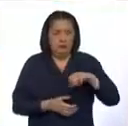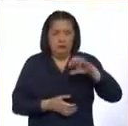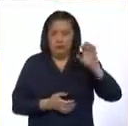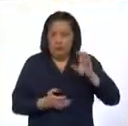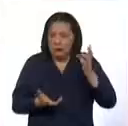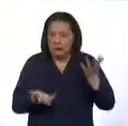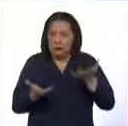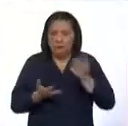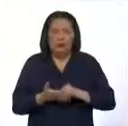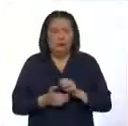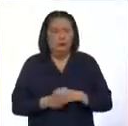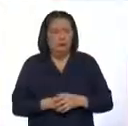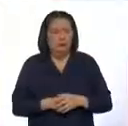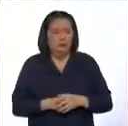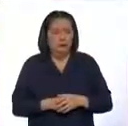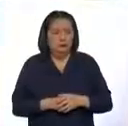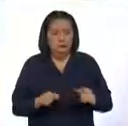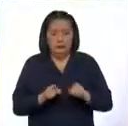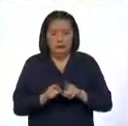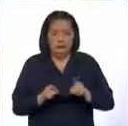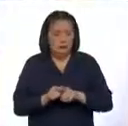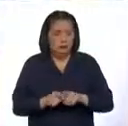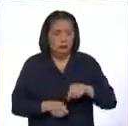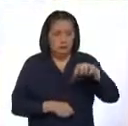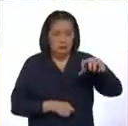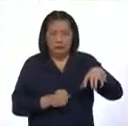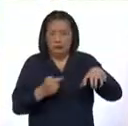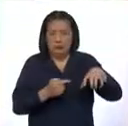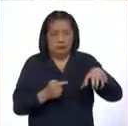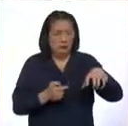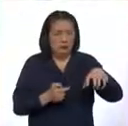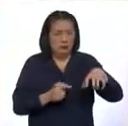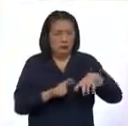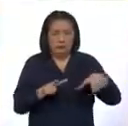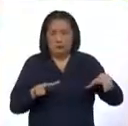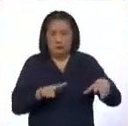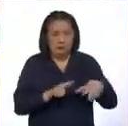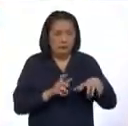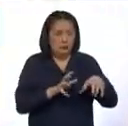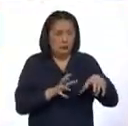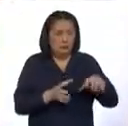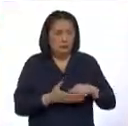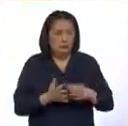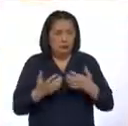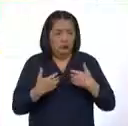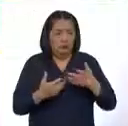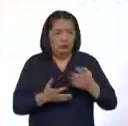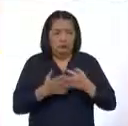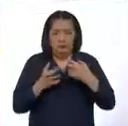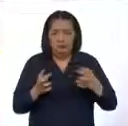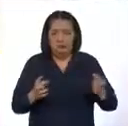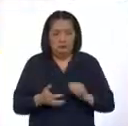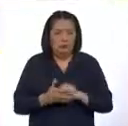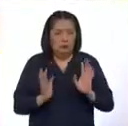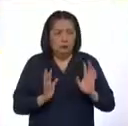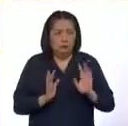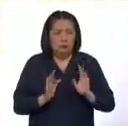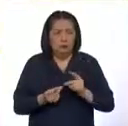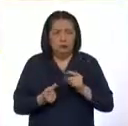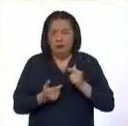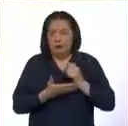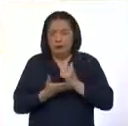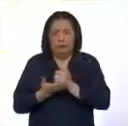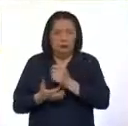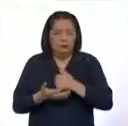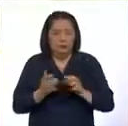urgencias, emergencias, y el contenedor que nos va a permitir tener los productos de primera respuesta, como